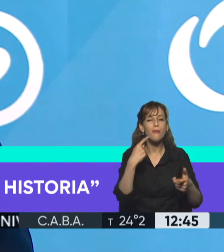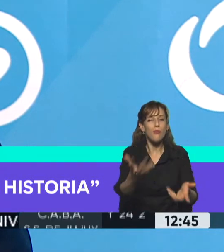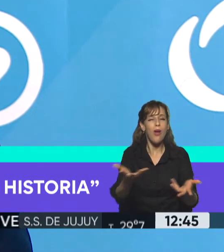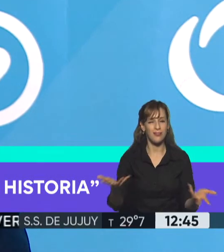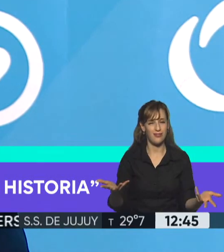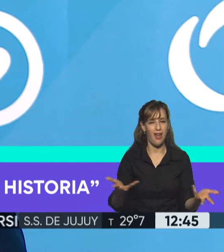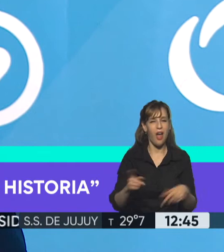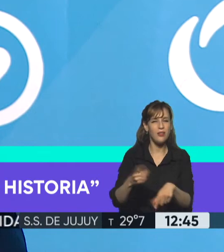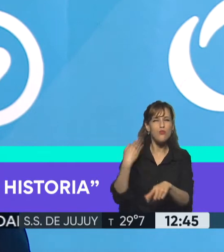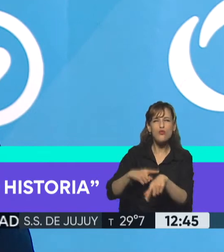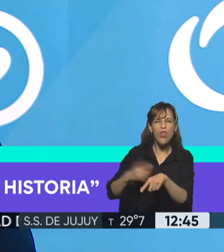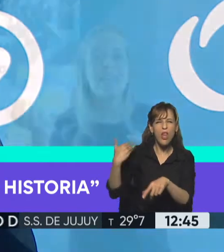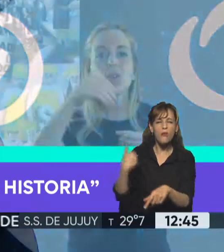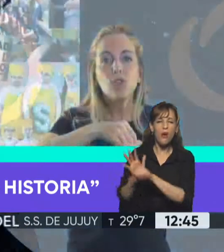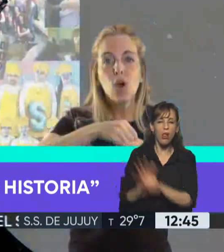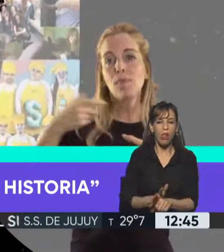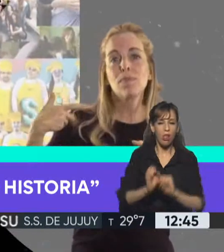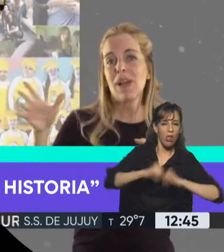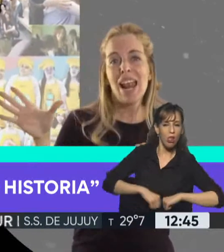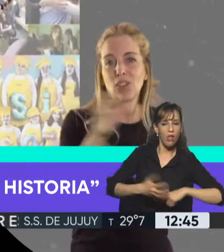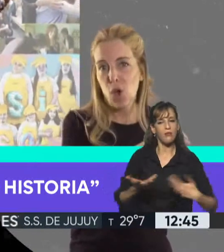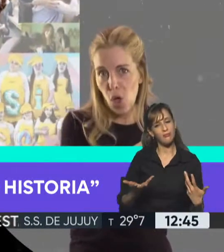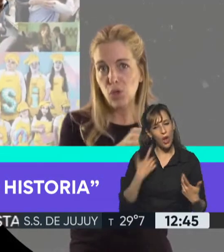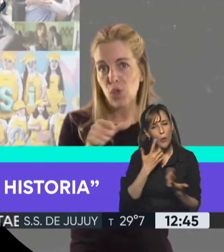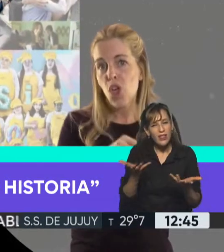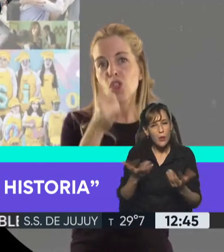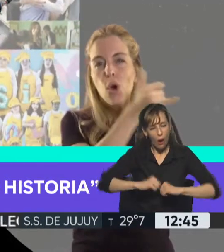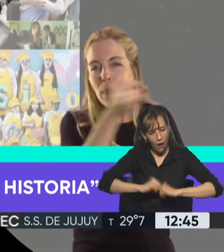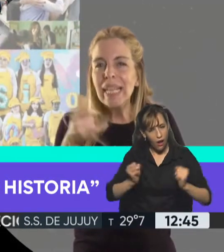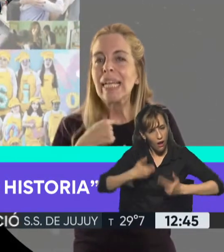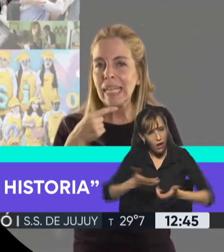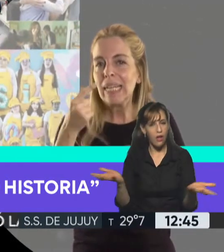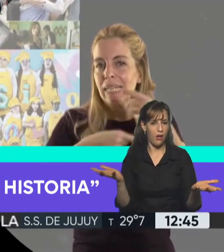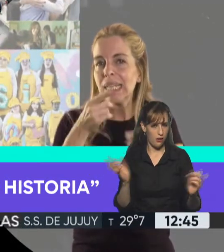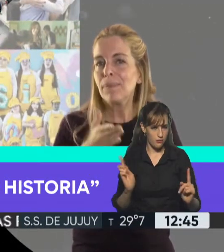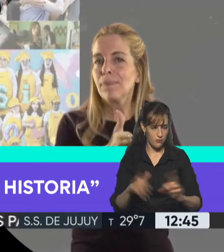ha permanecido invisible, y un poco es el objetivo de